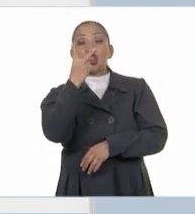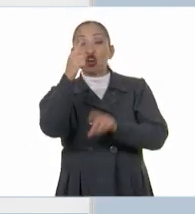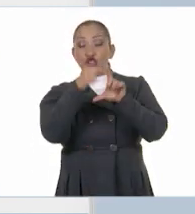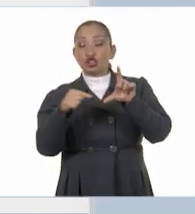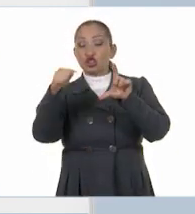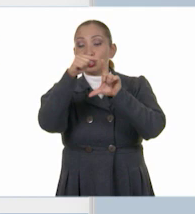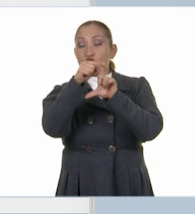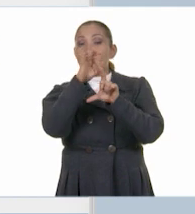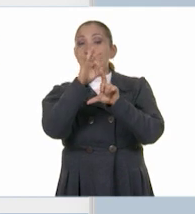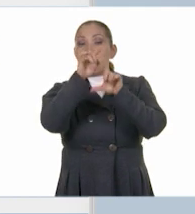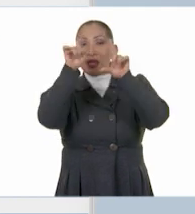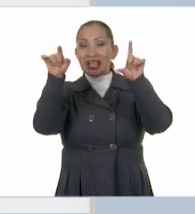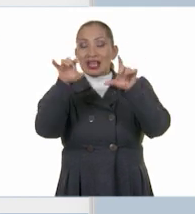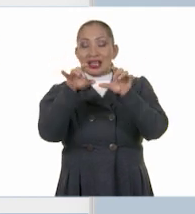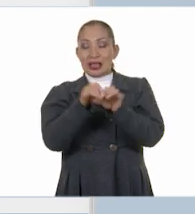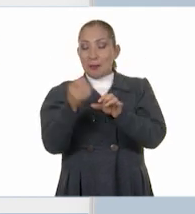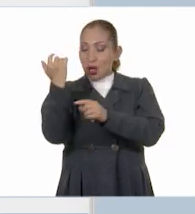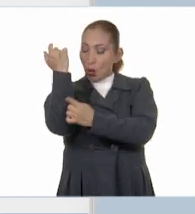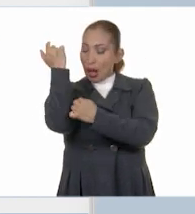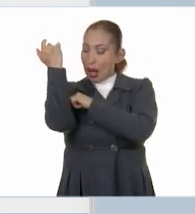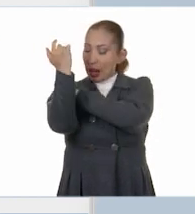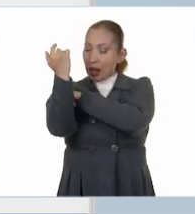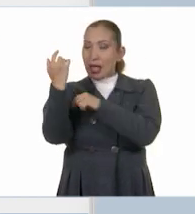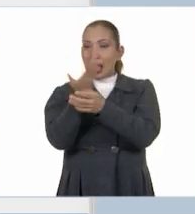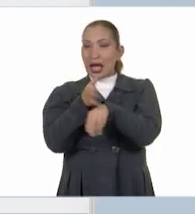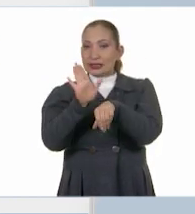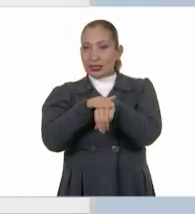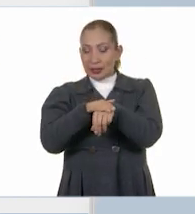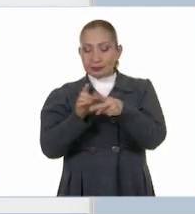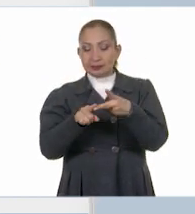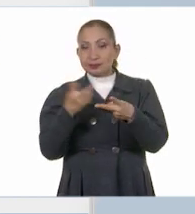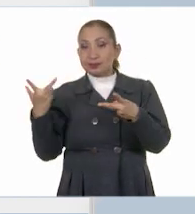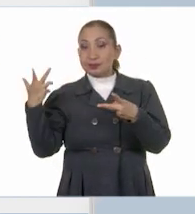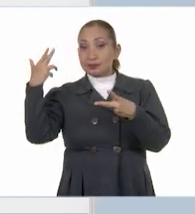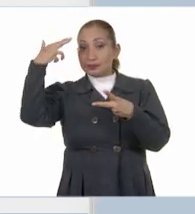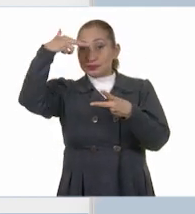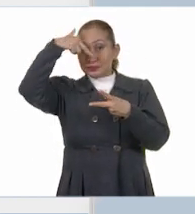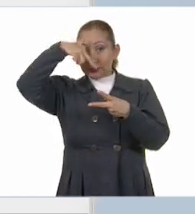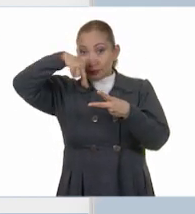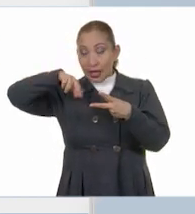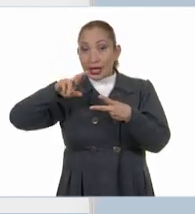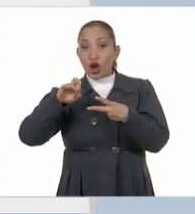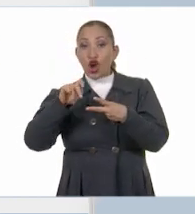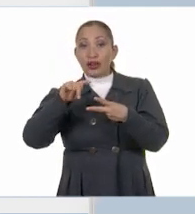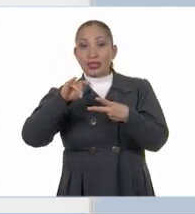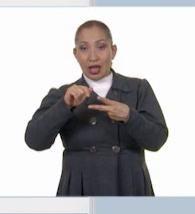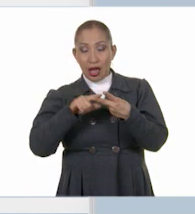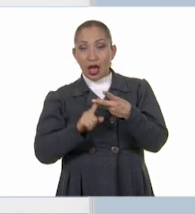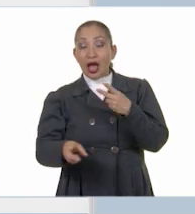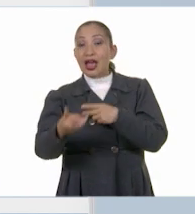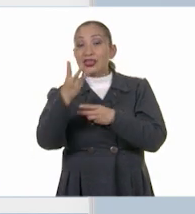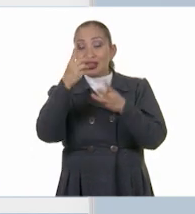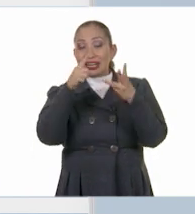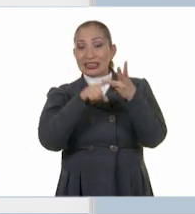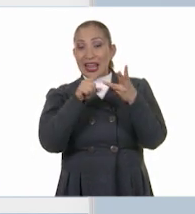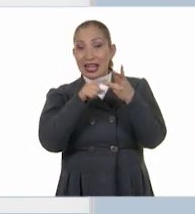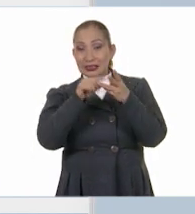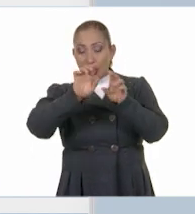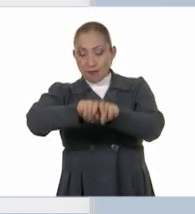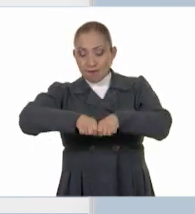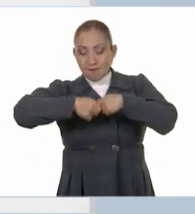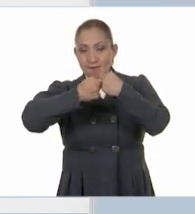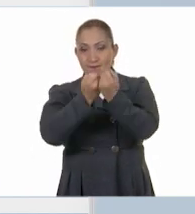el foamy del ancho del calcetín. 2. Recorta los círculos. 3. Da vuelta al